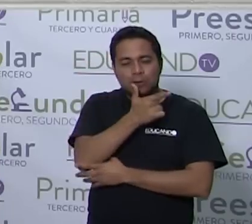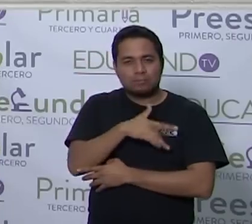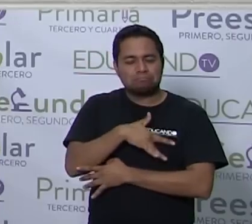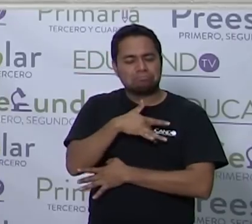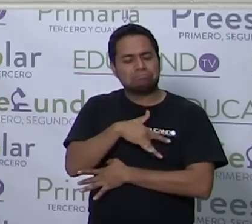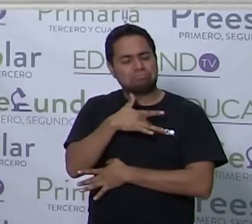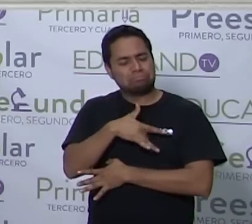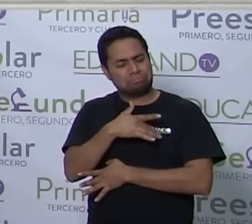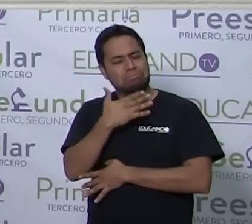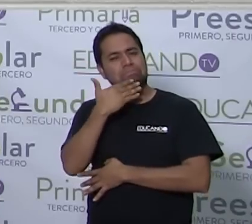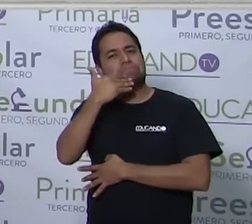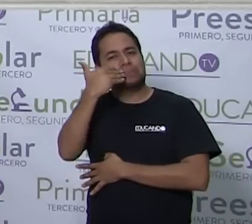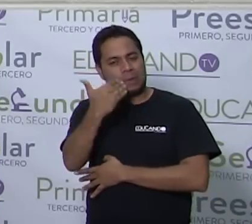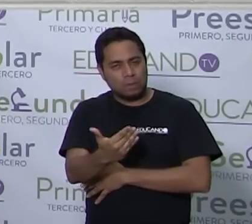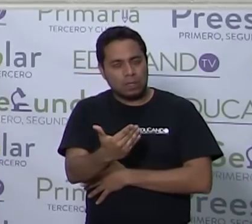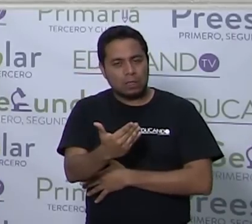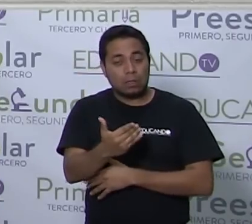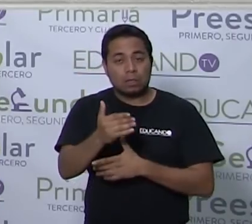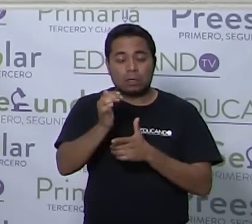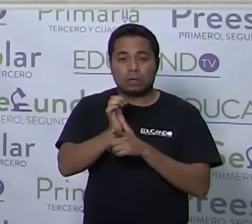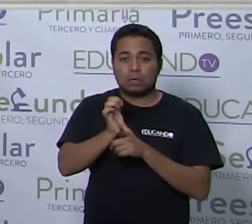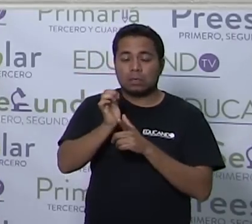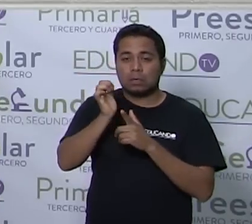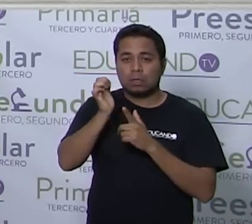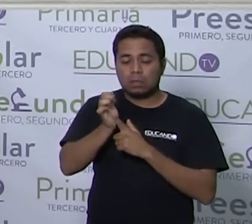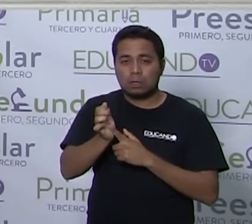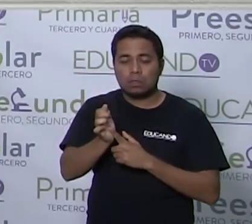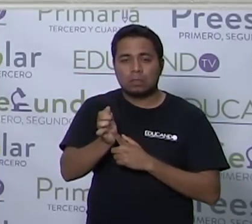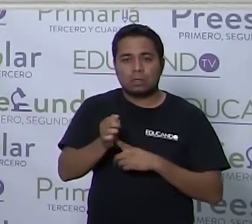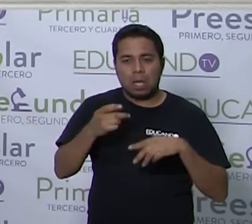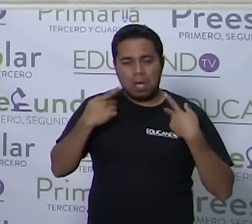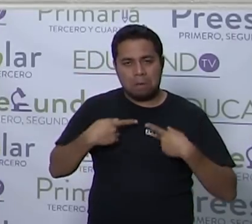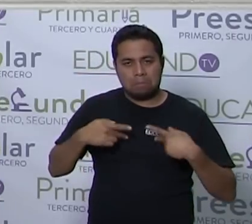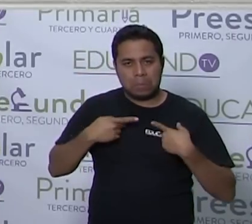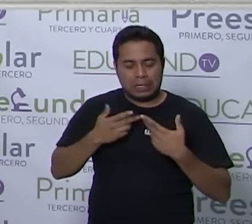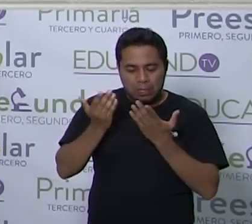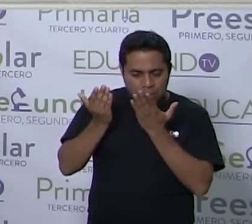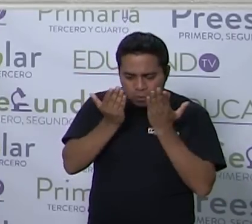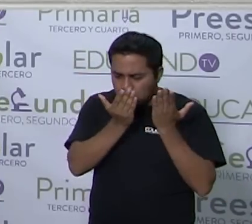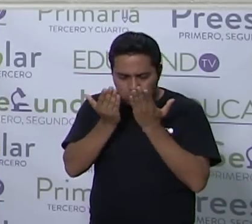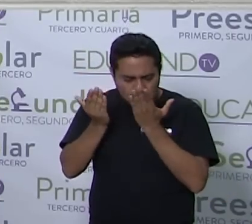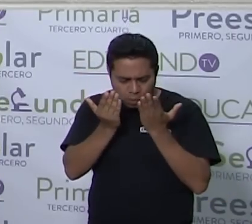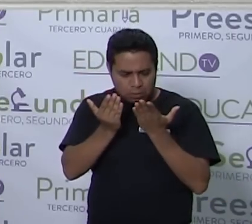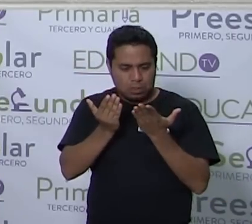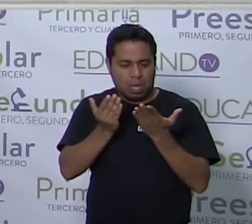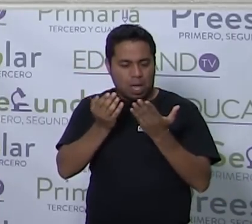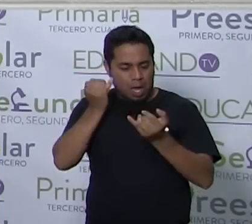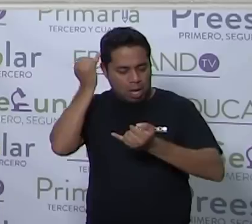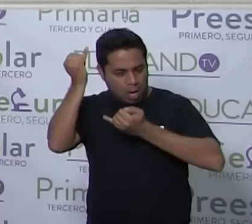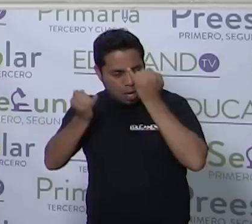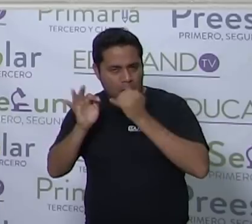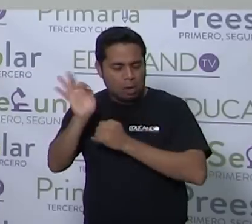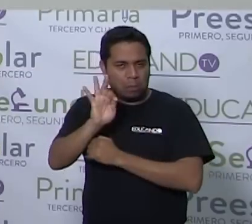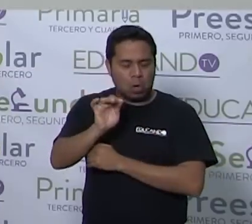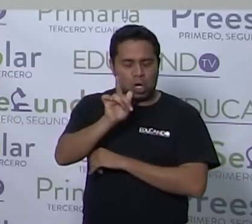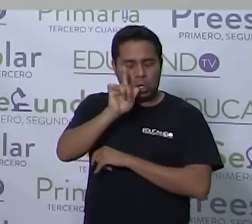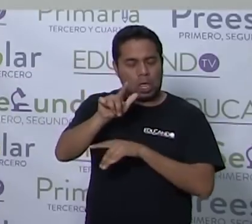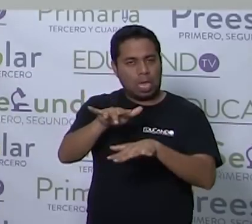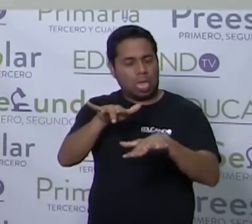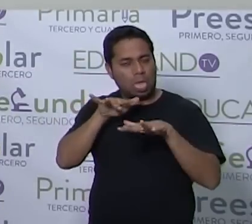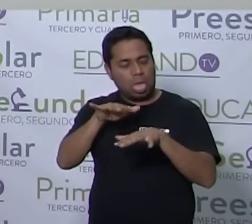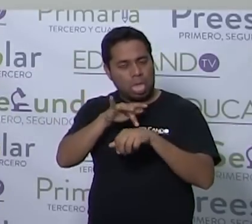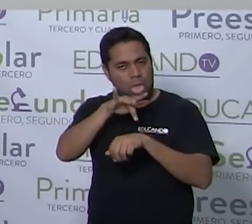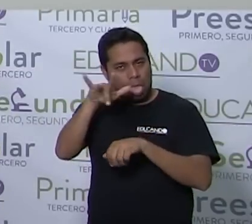cálida. Entonces, la persona que lea mi descripción se va a imaginar que hay mucha luz y